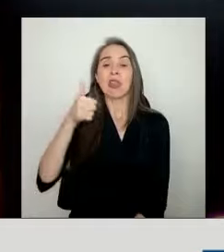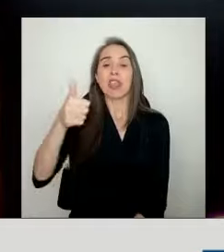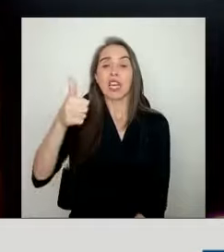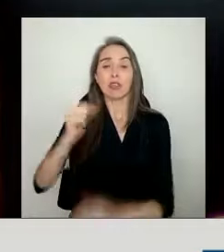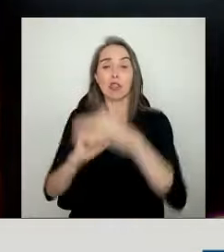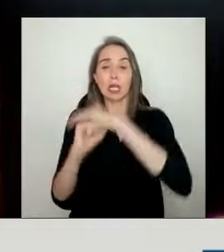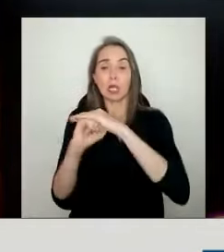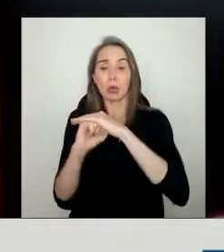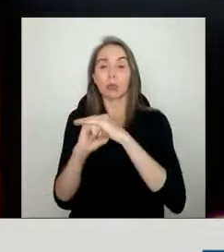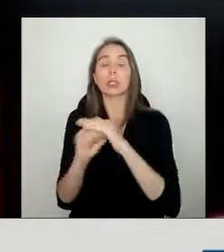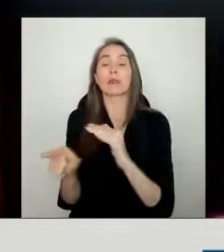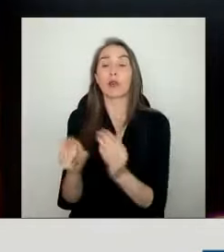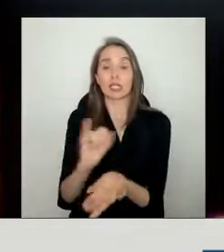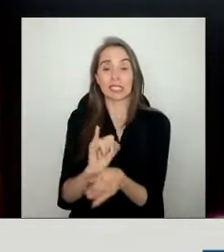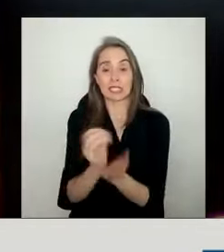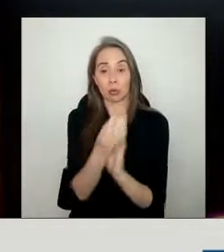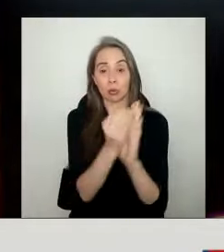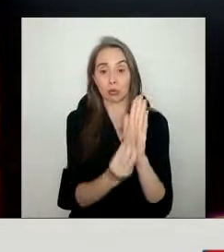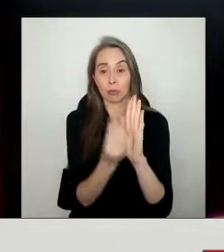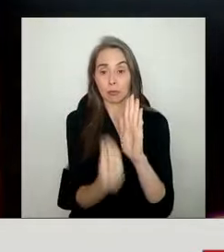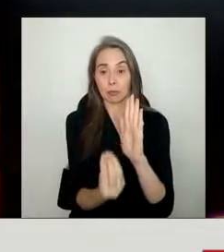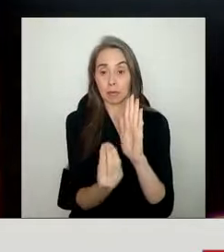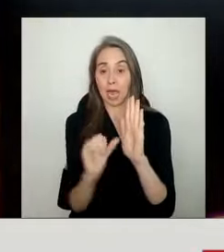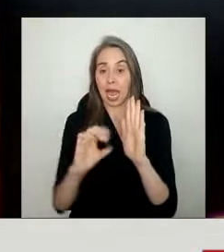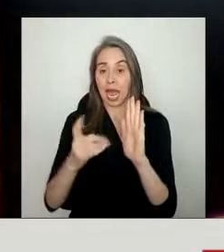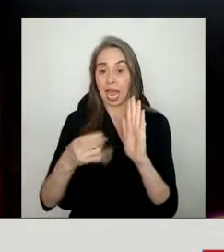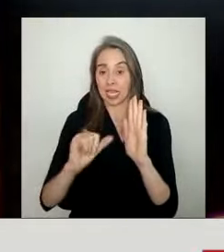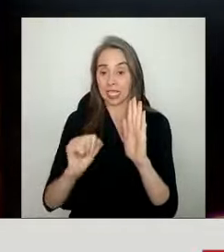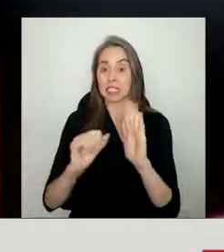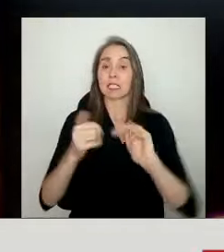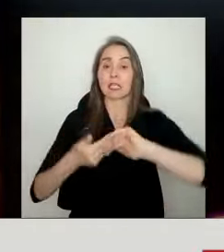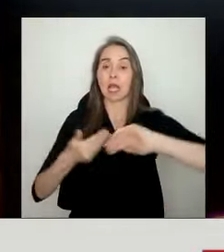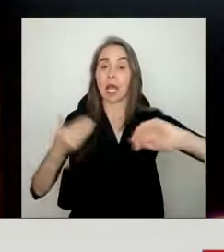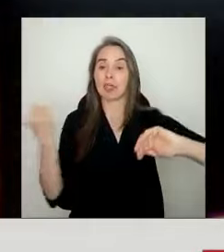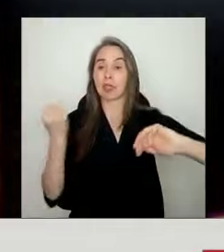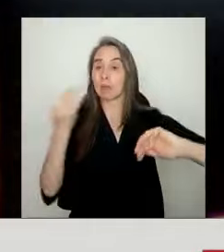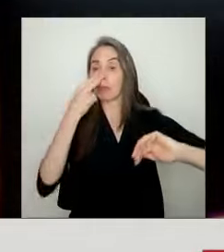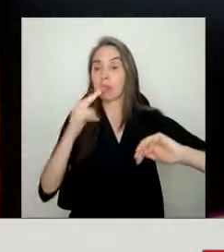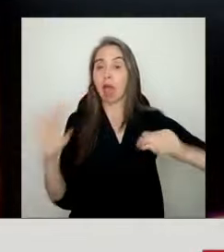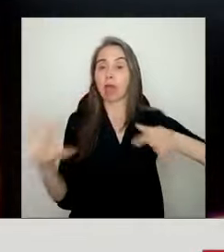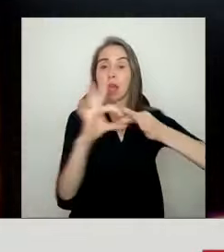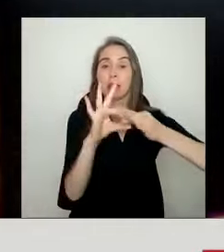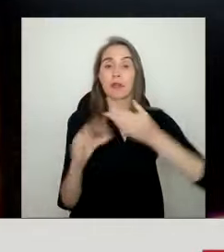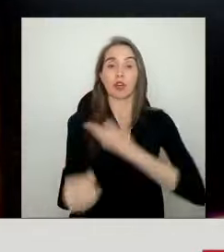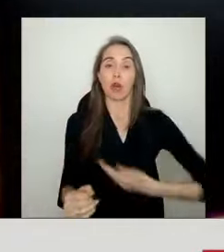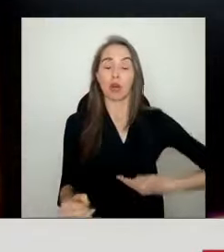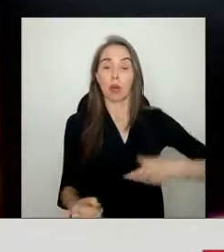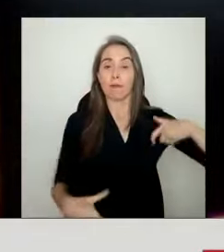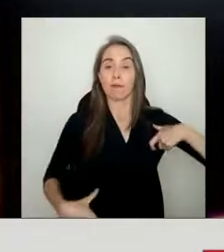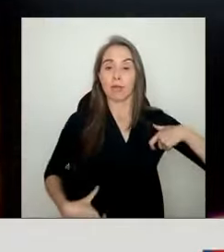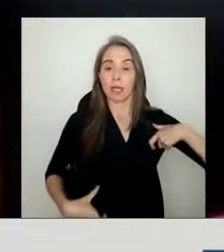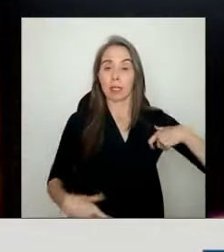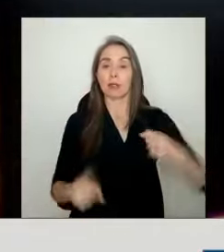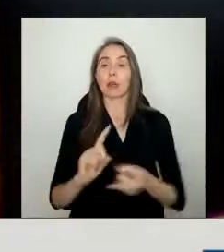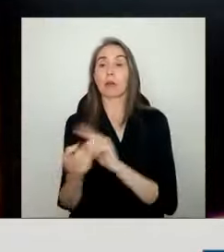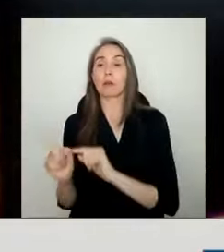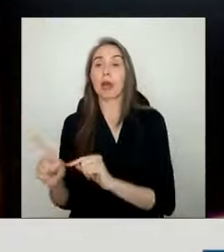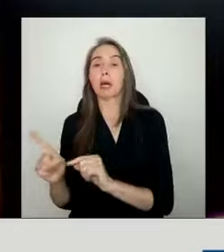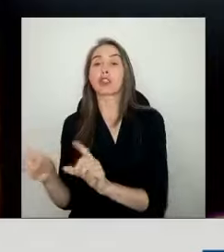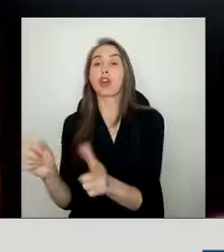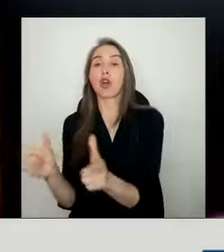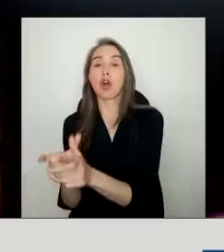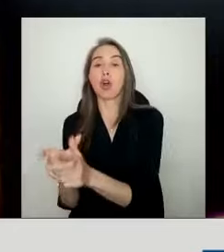asegurar y garantizar la independencia del gobierno de turno para evitar que se transforme en una agencia propia del gobierno y por lo